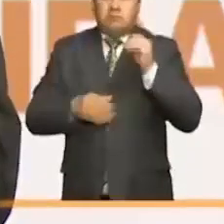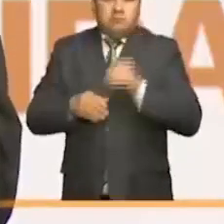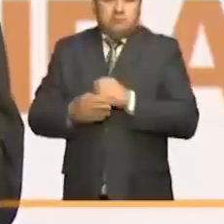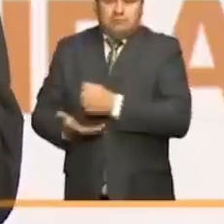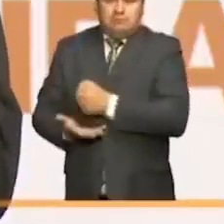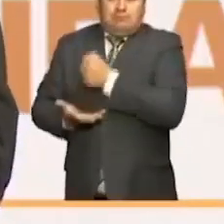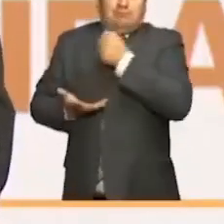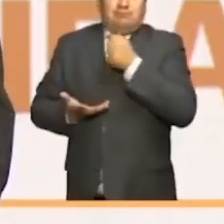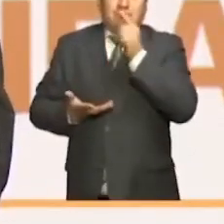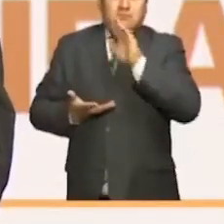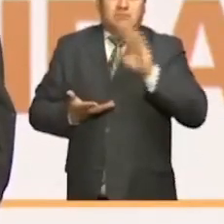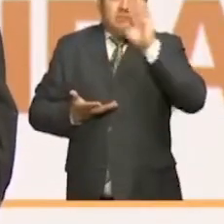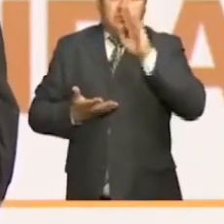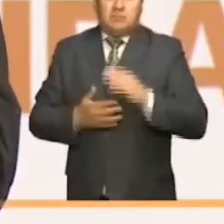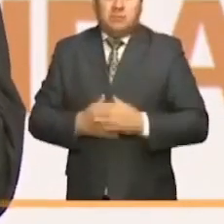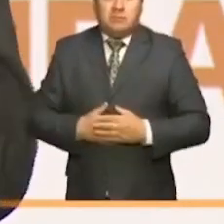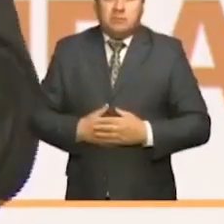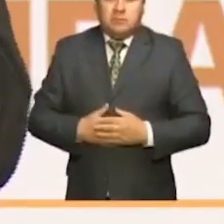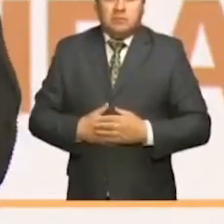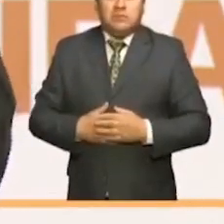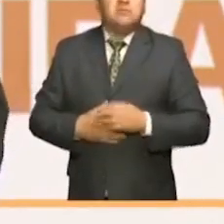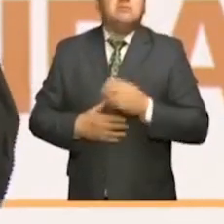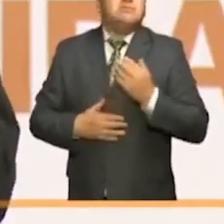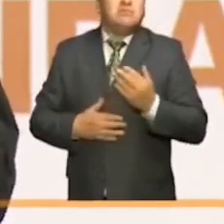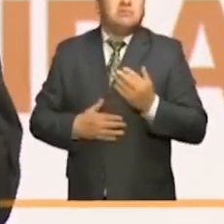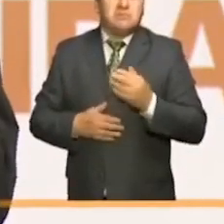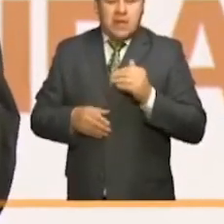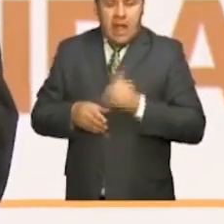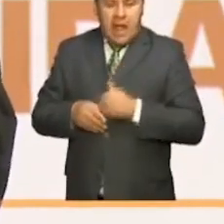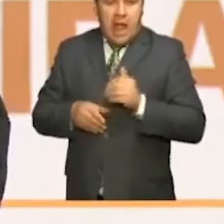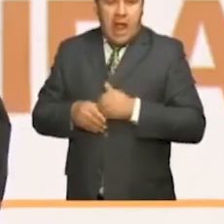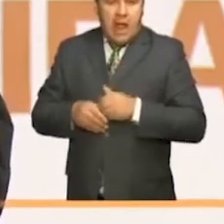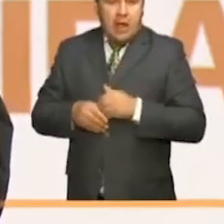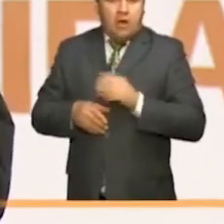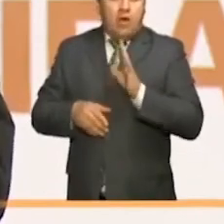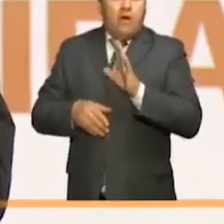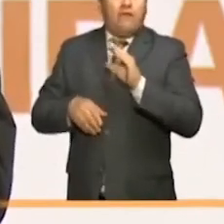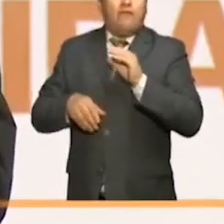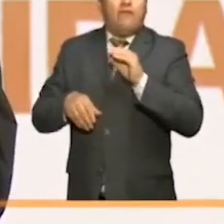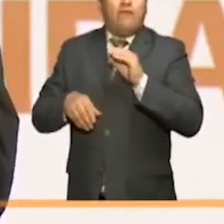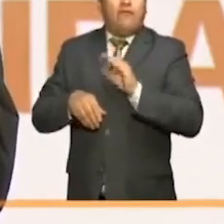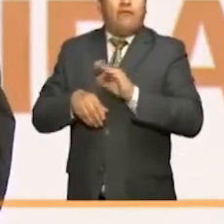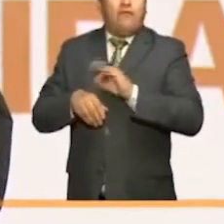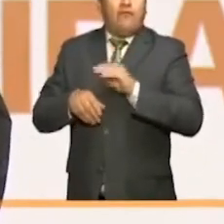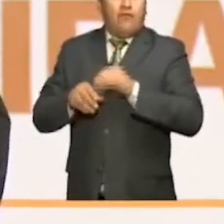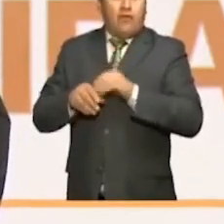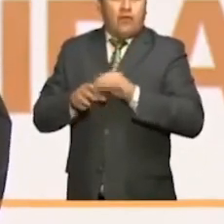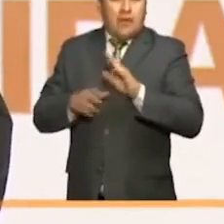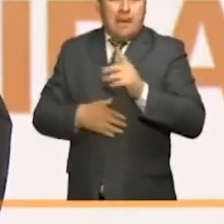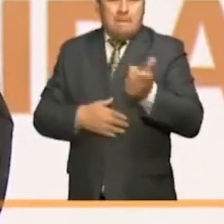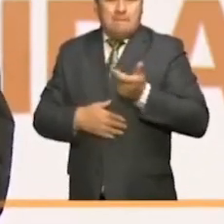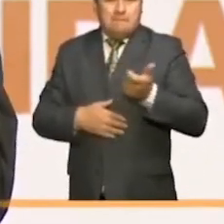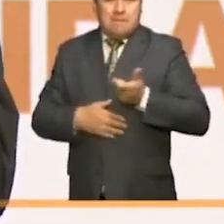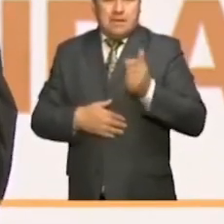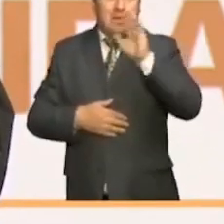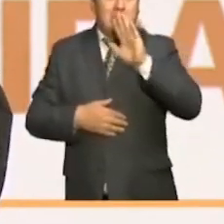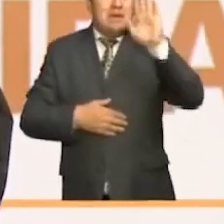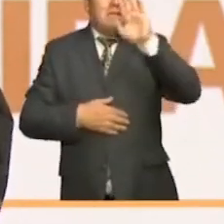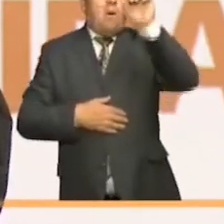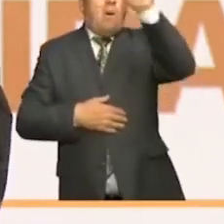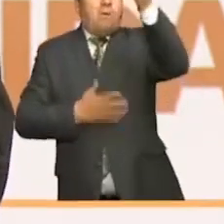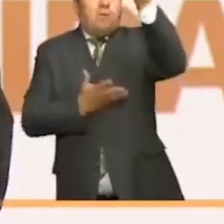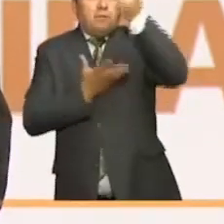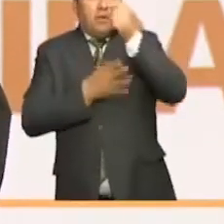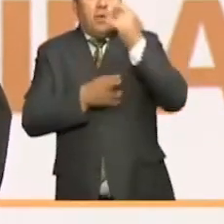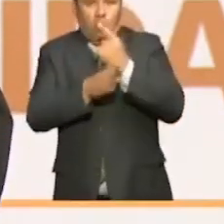sus recursos sobre ahorrados en el fondo de ahorro de de las pensiones territoriales para que